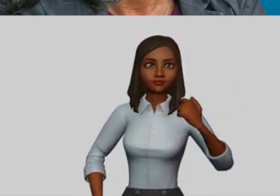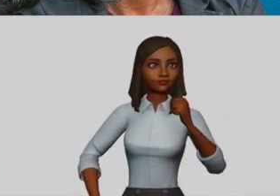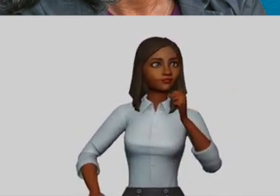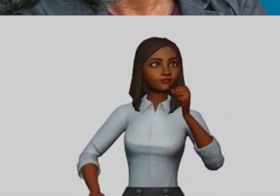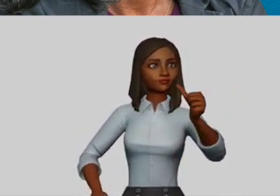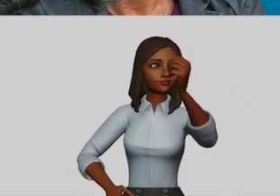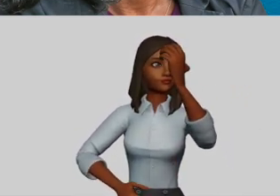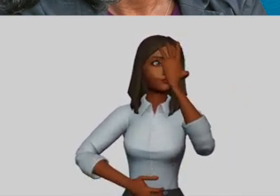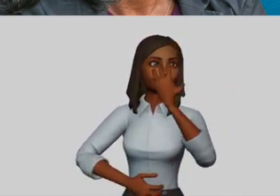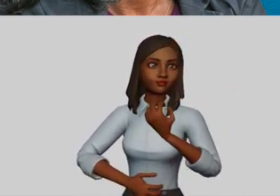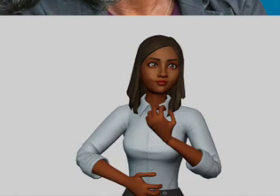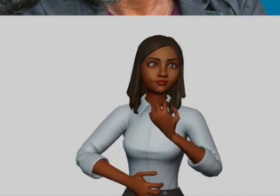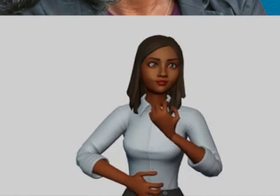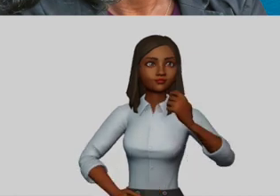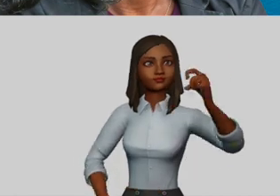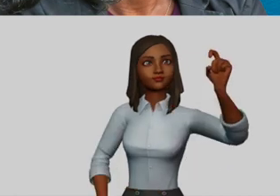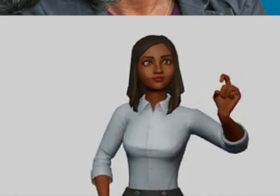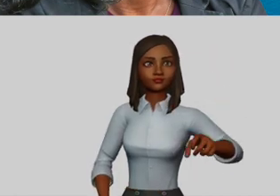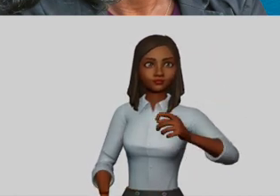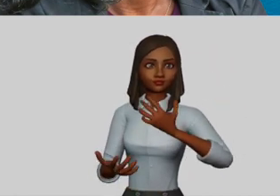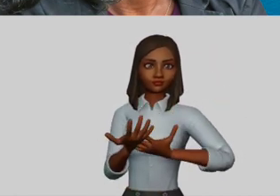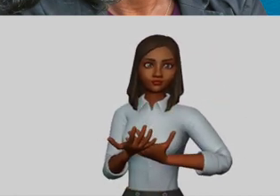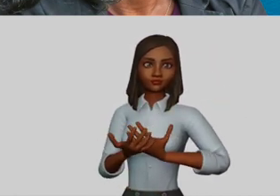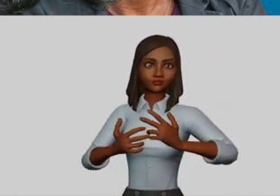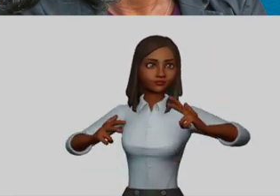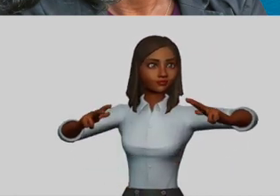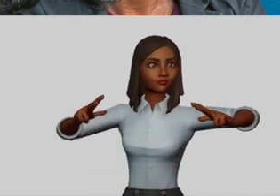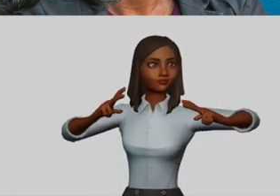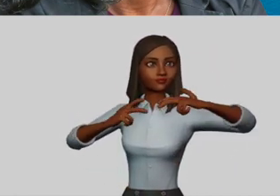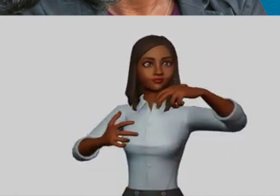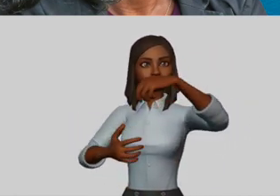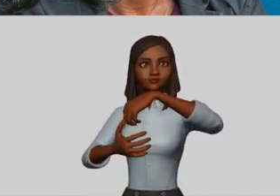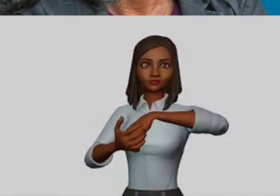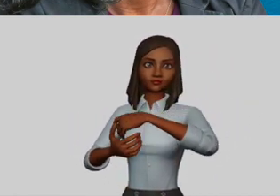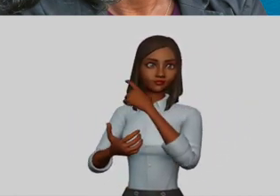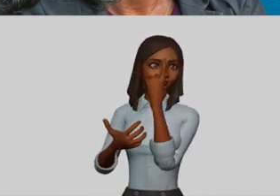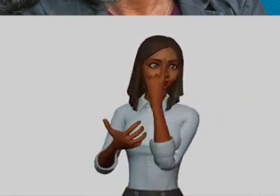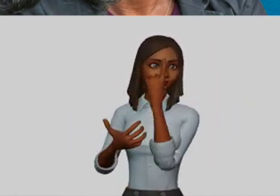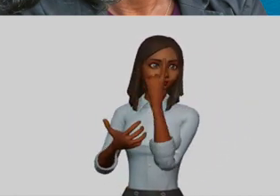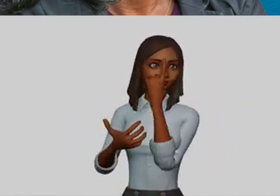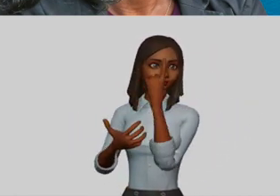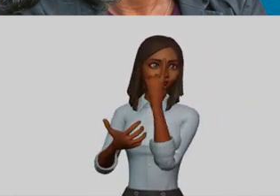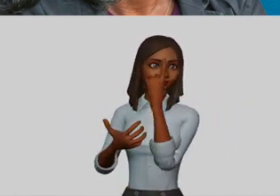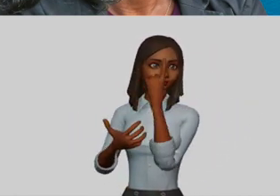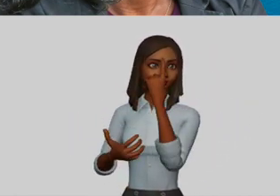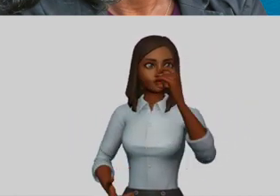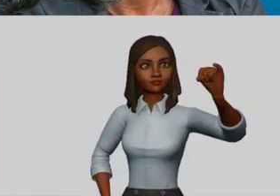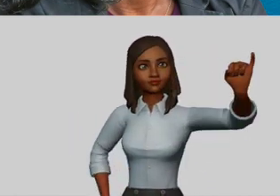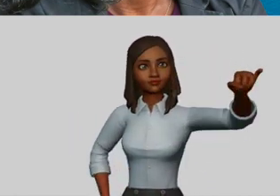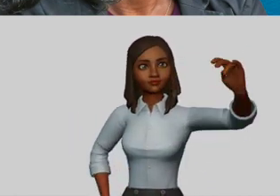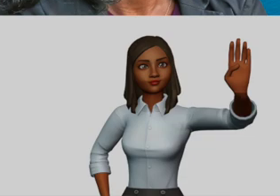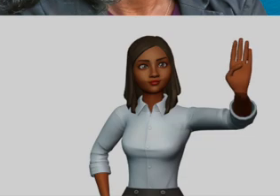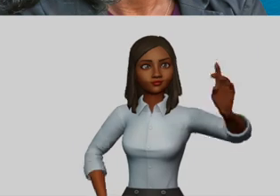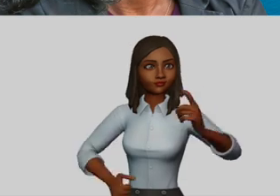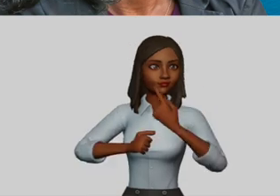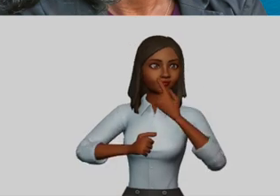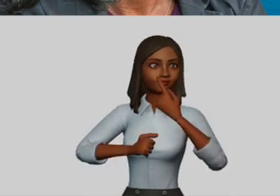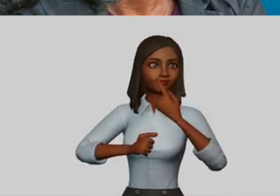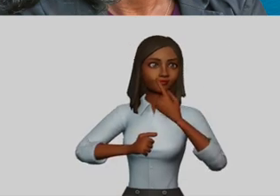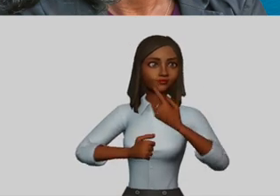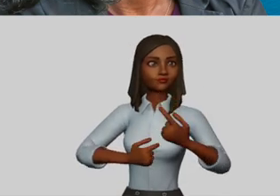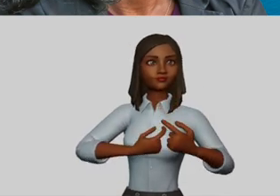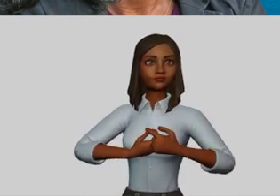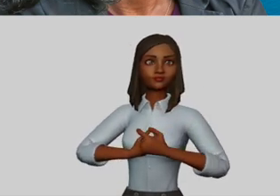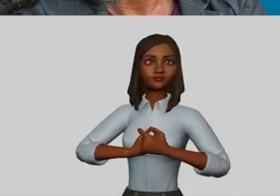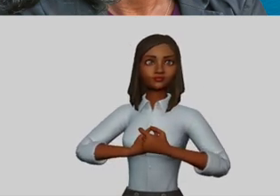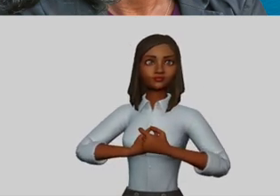firmar ni... Es como el huevo y la gallina, porque no podemos firmar contrato hasta que